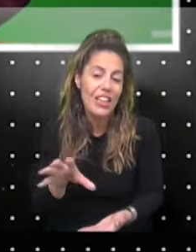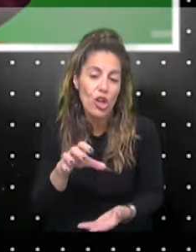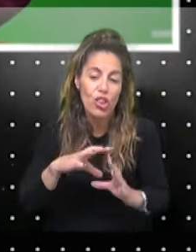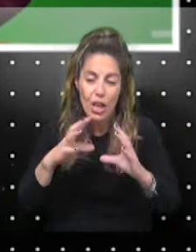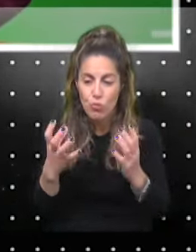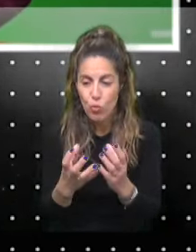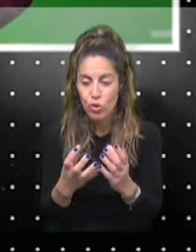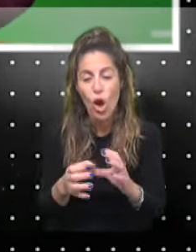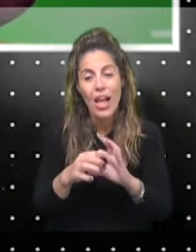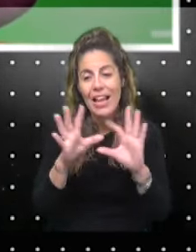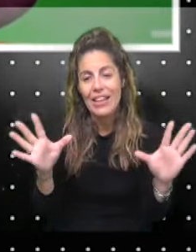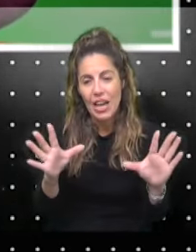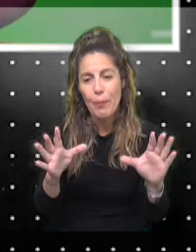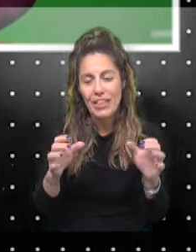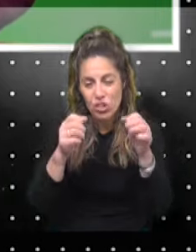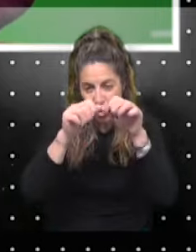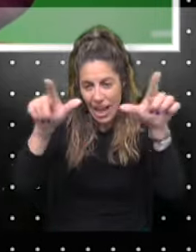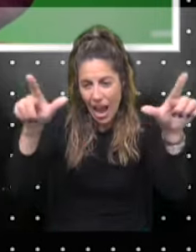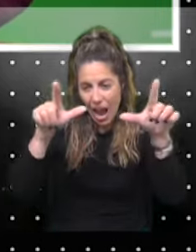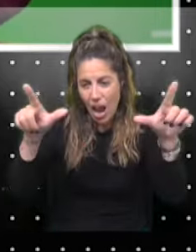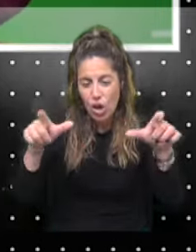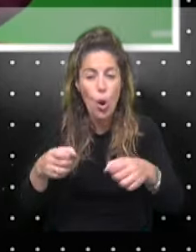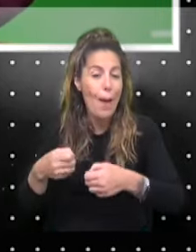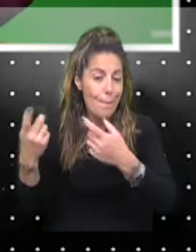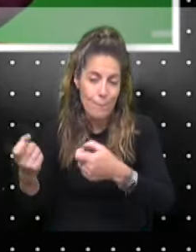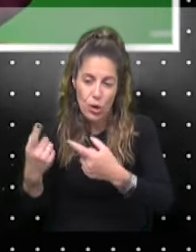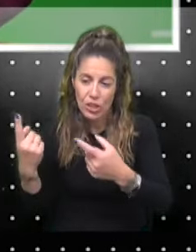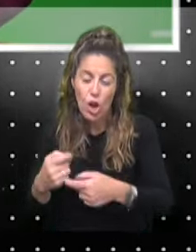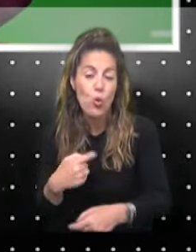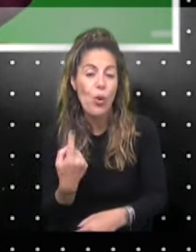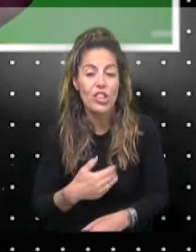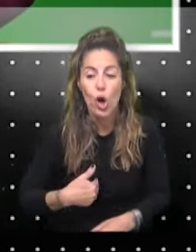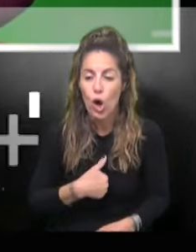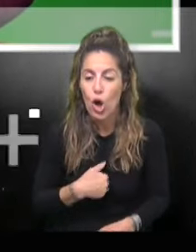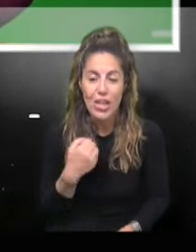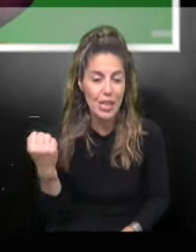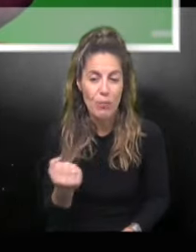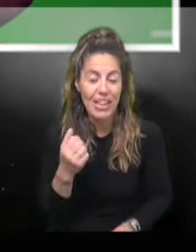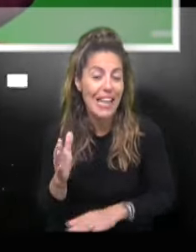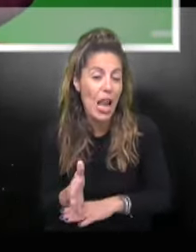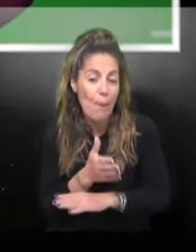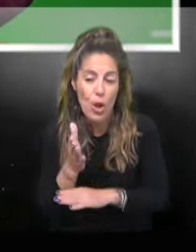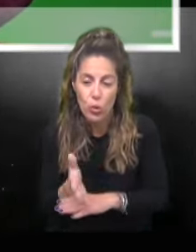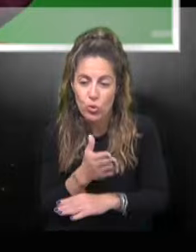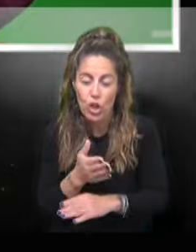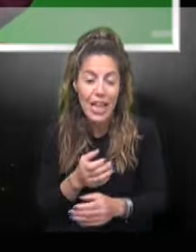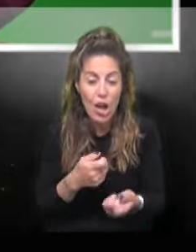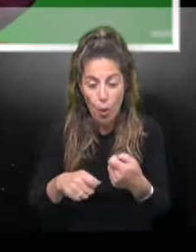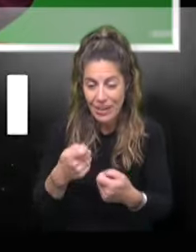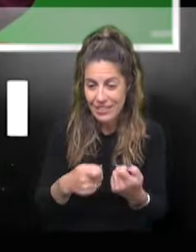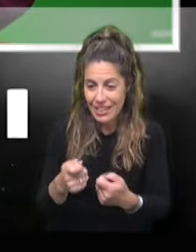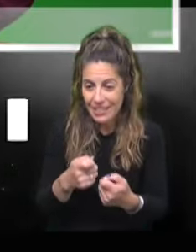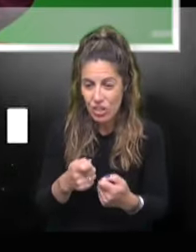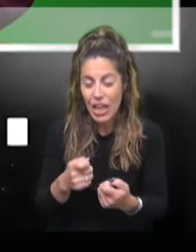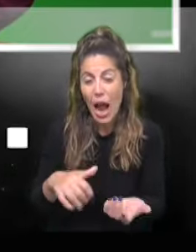claramente todavía somos agroexportadores entonces nuestro rol importante es en la producción y la comercialización hacia